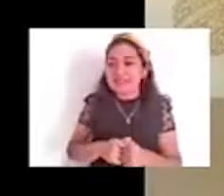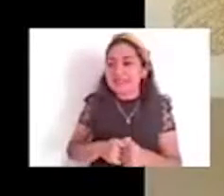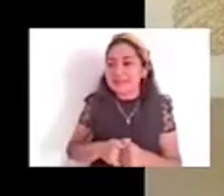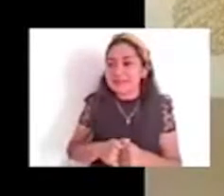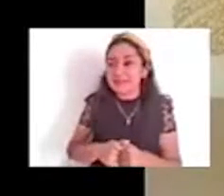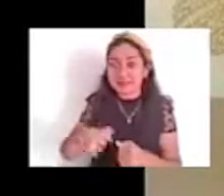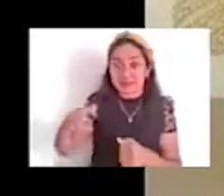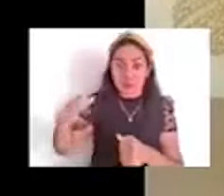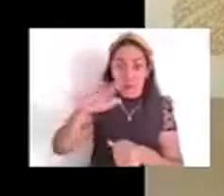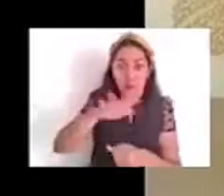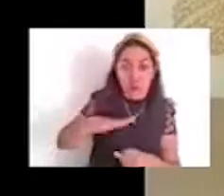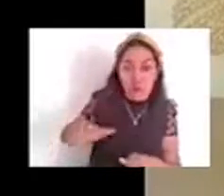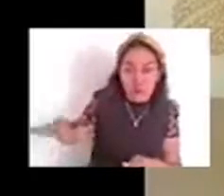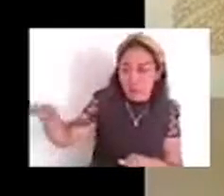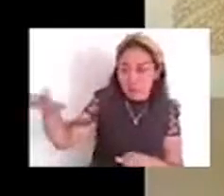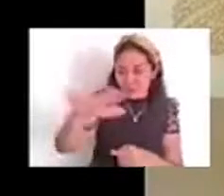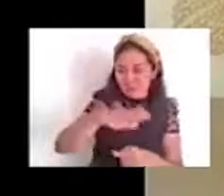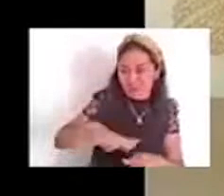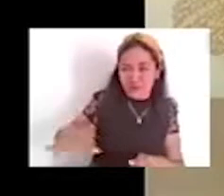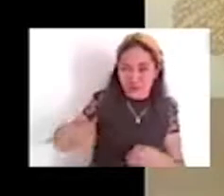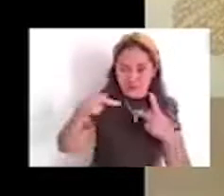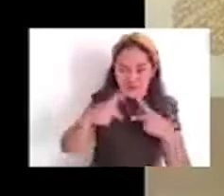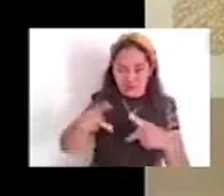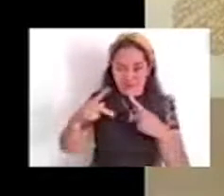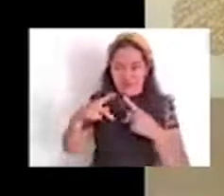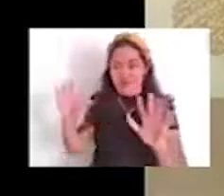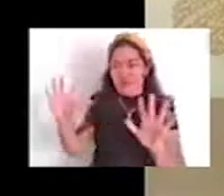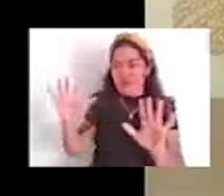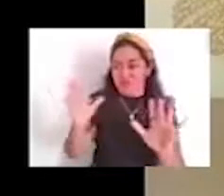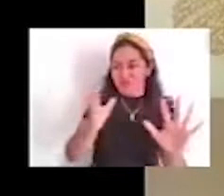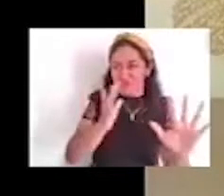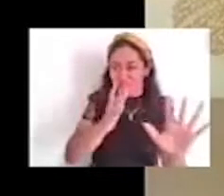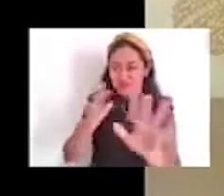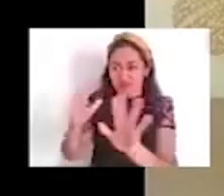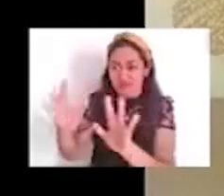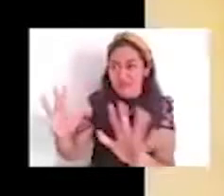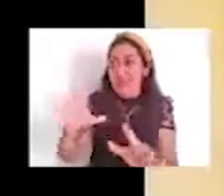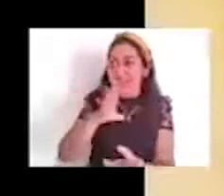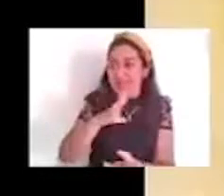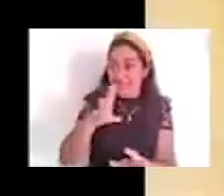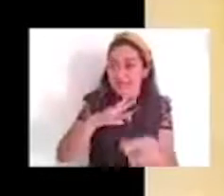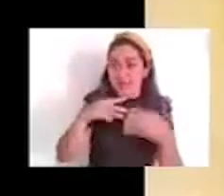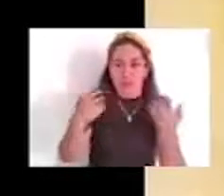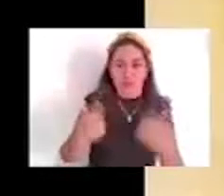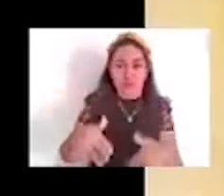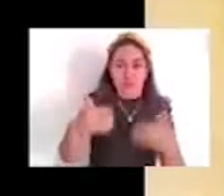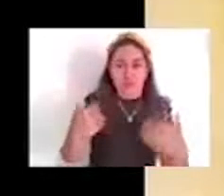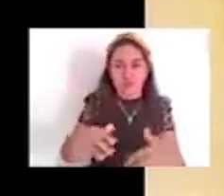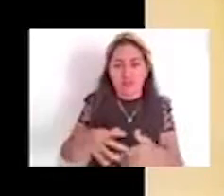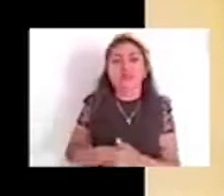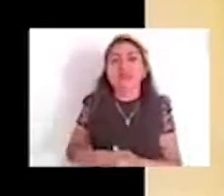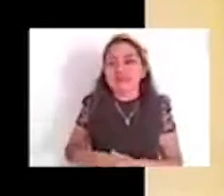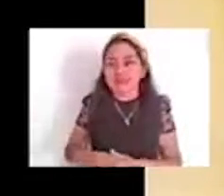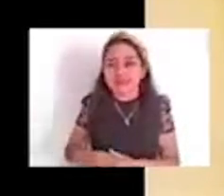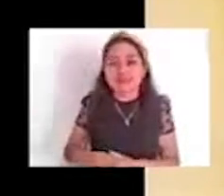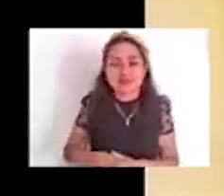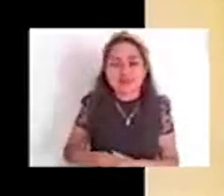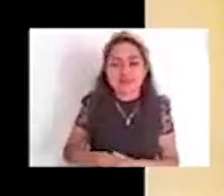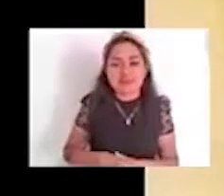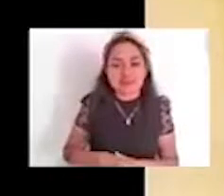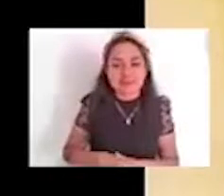paisaje, esta tectónica usual o habitual de los habitantes del centro de México, de la cuenca particularmente.